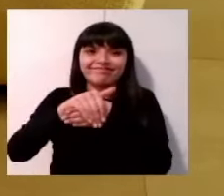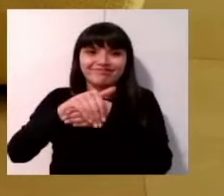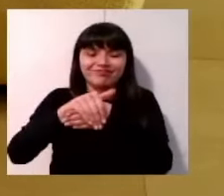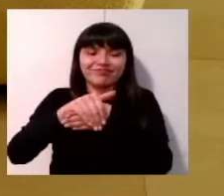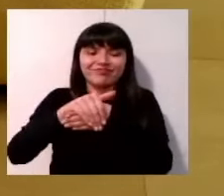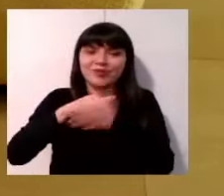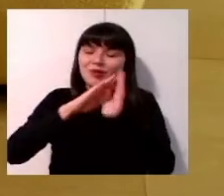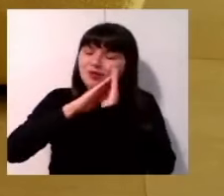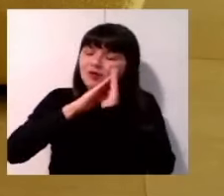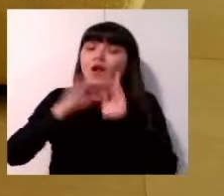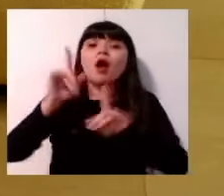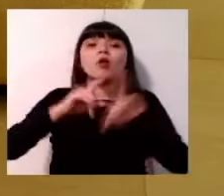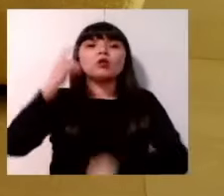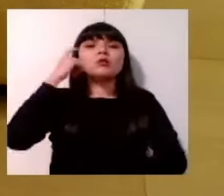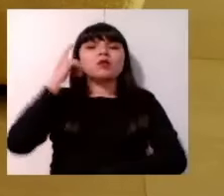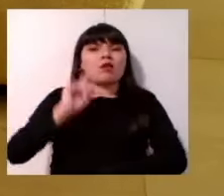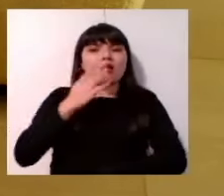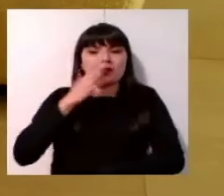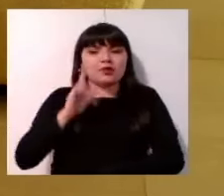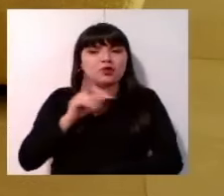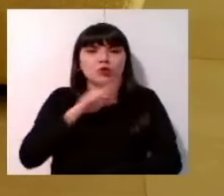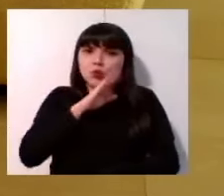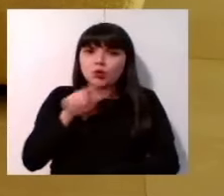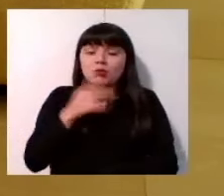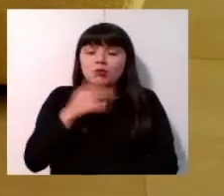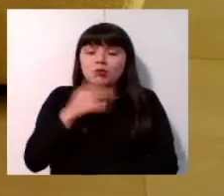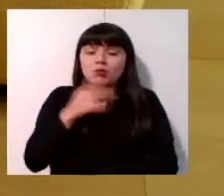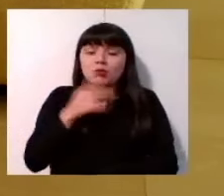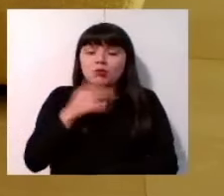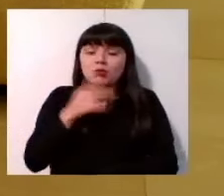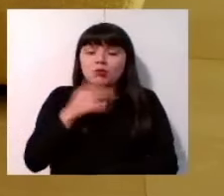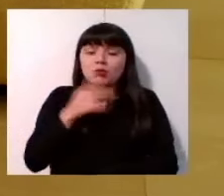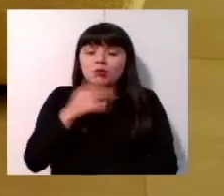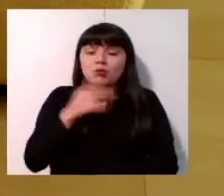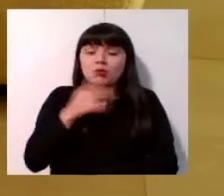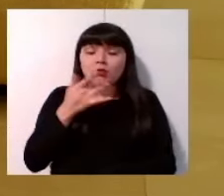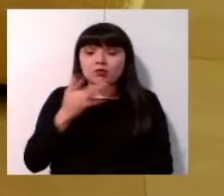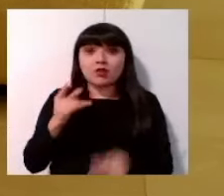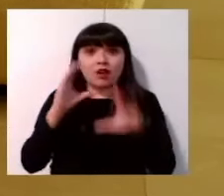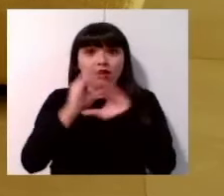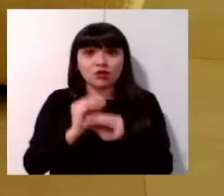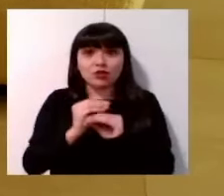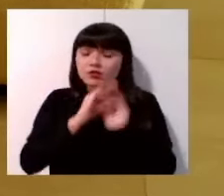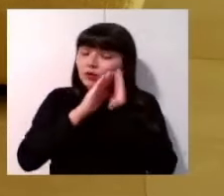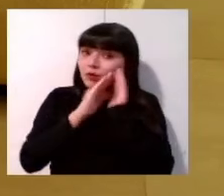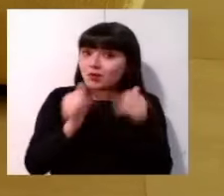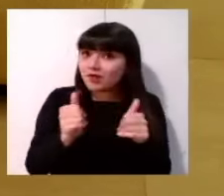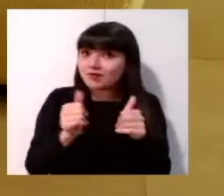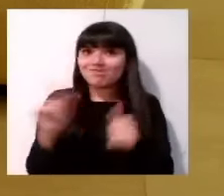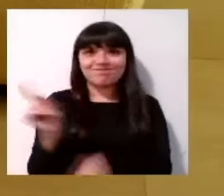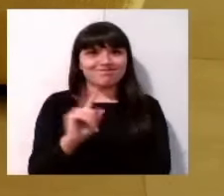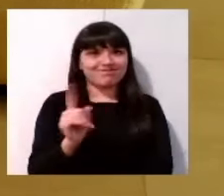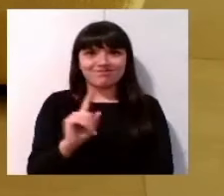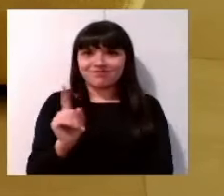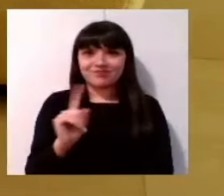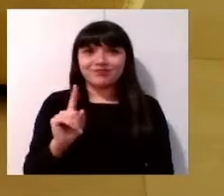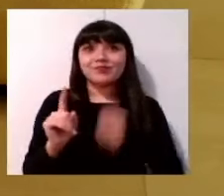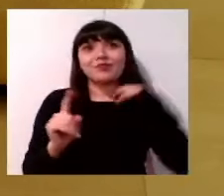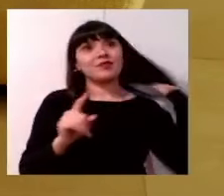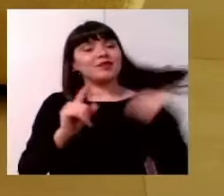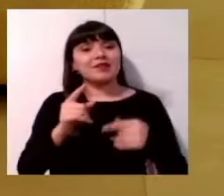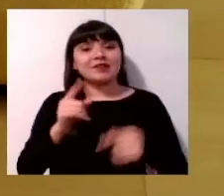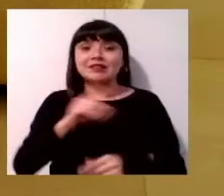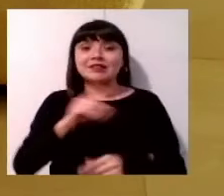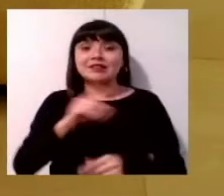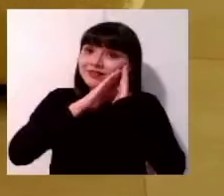dejar dormir siesta para que después duerma bien de noche, todo lo contrario, las siestas se deben respetar, pero siempre en un